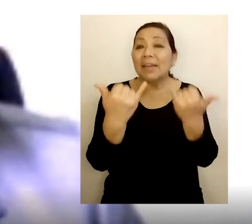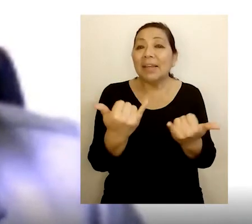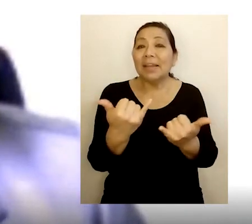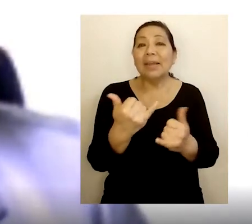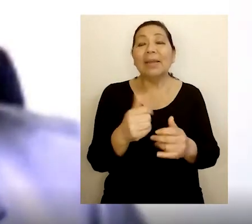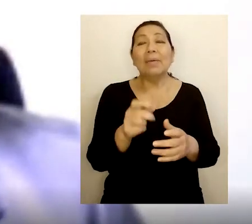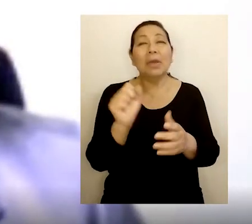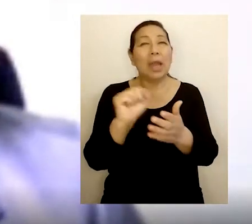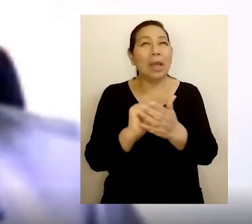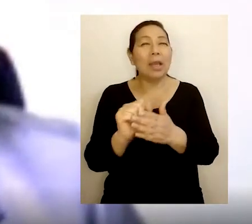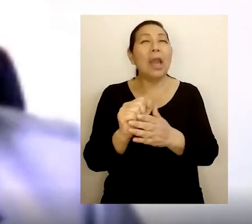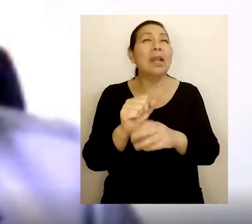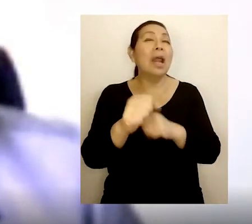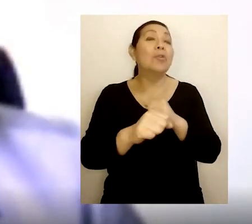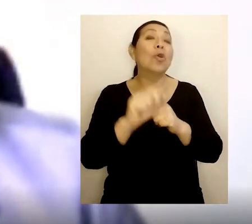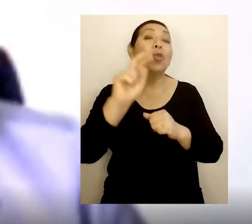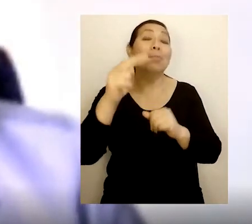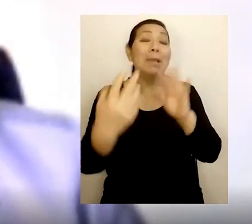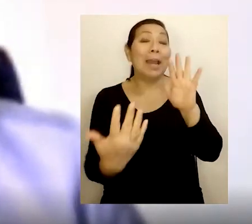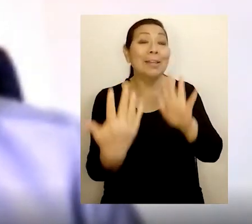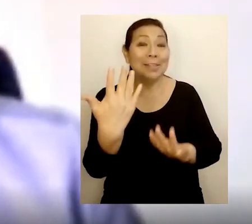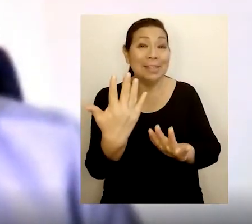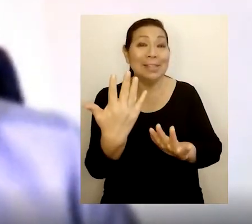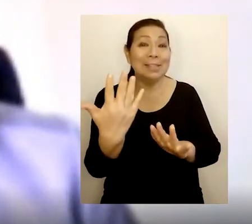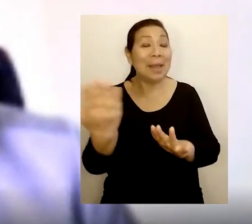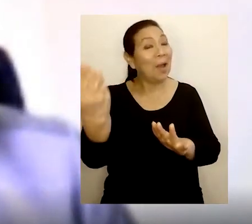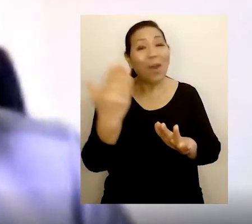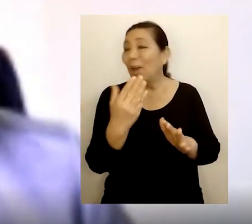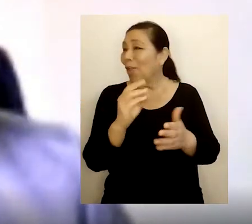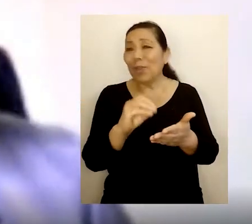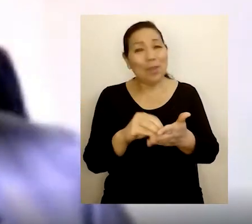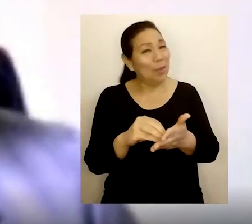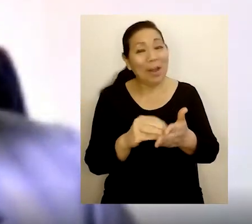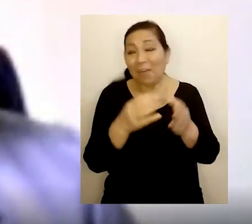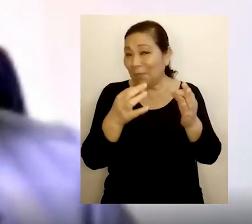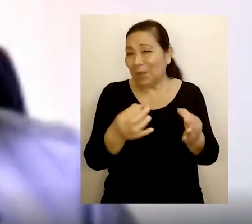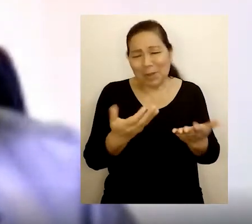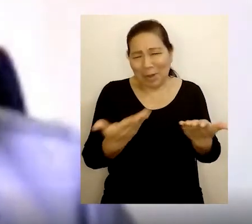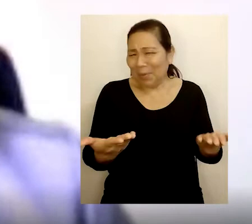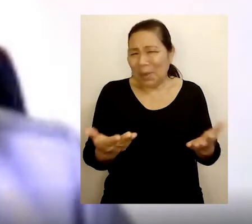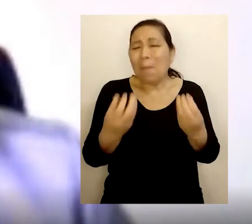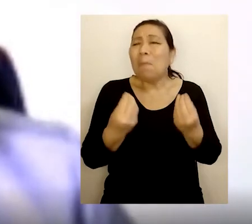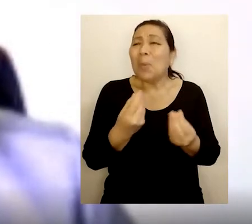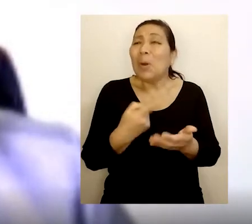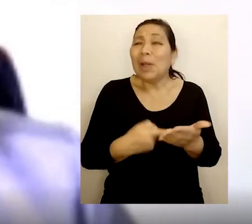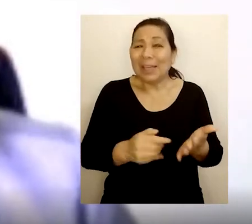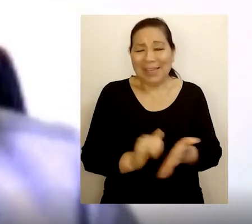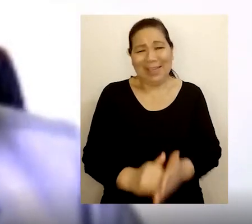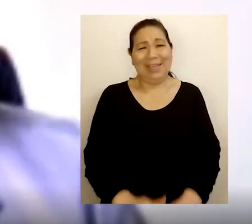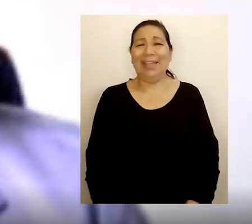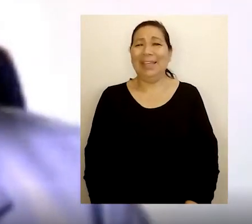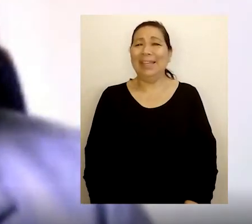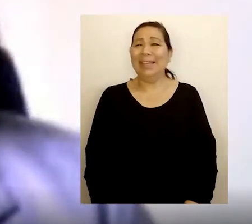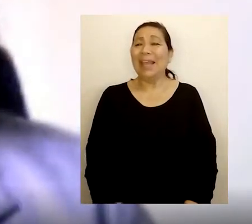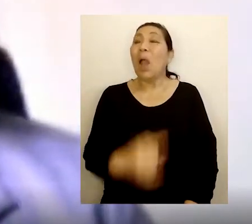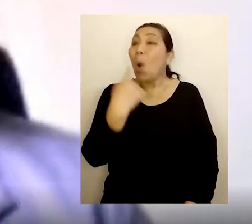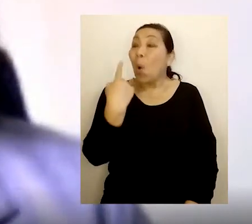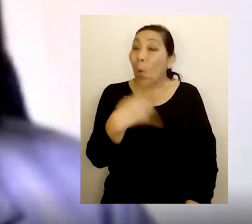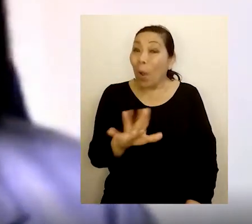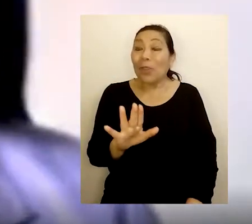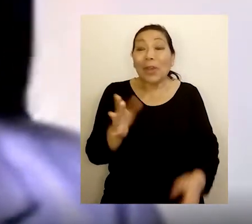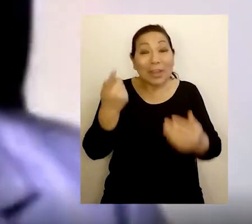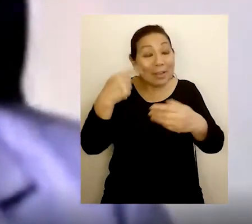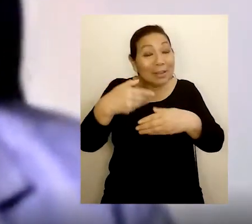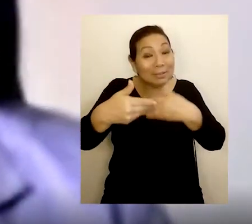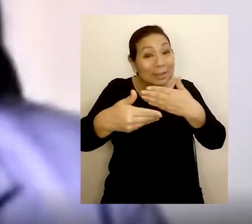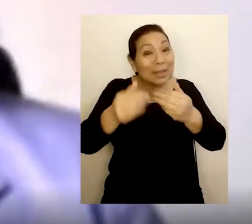15 de septiembre de 2015, se advierte que no se condice a la realidad de los hechos. ¿Por qué? Porque una vez que se ha